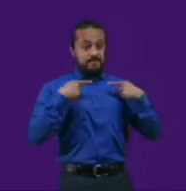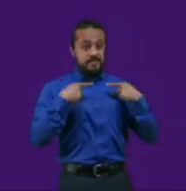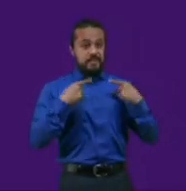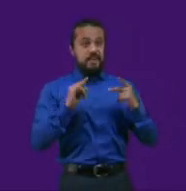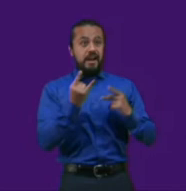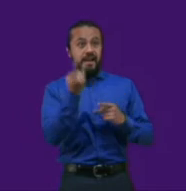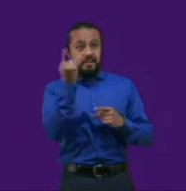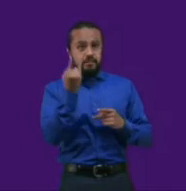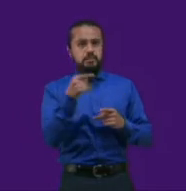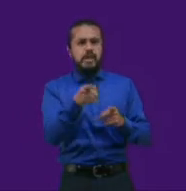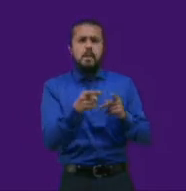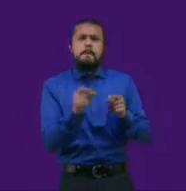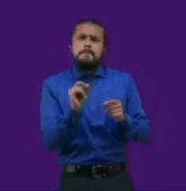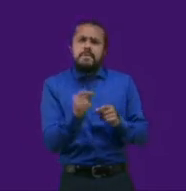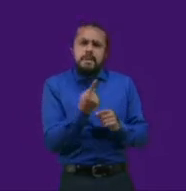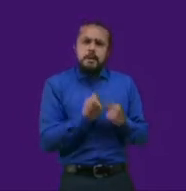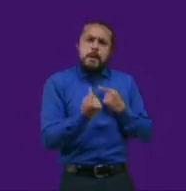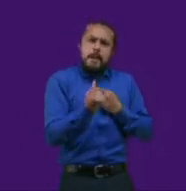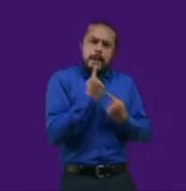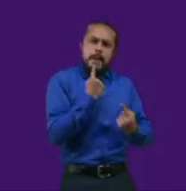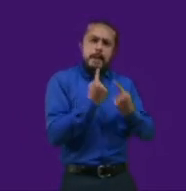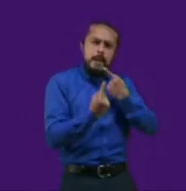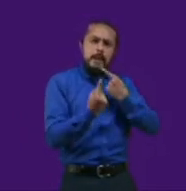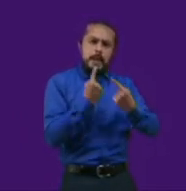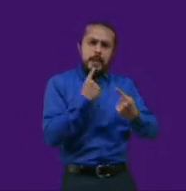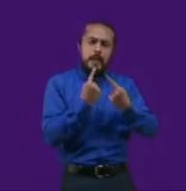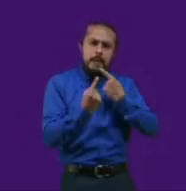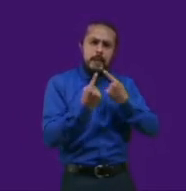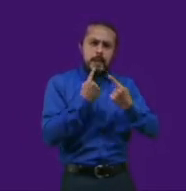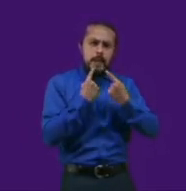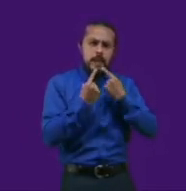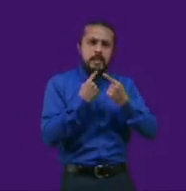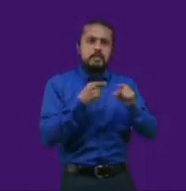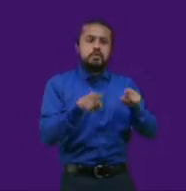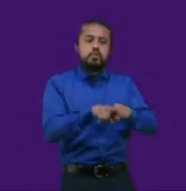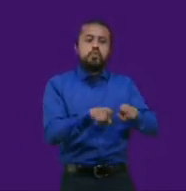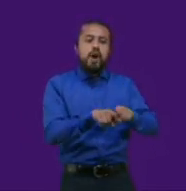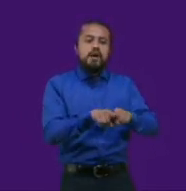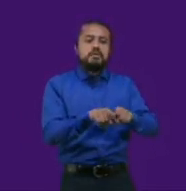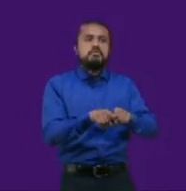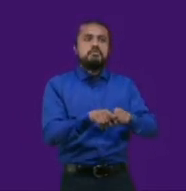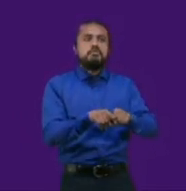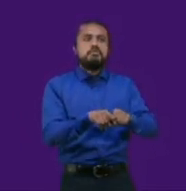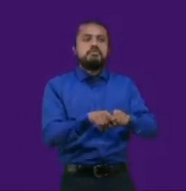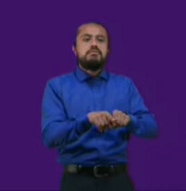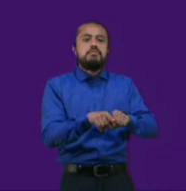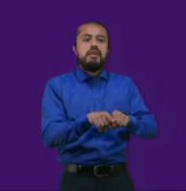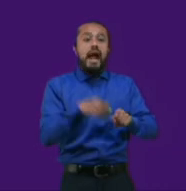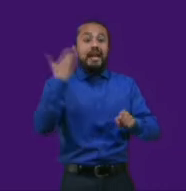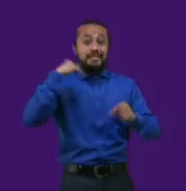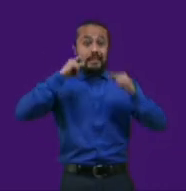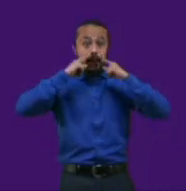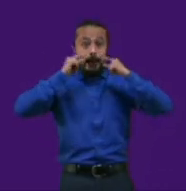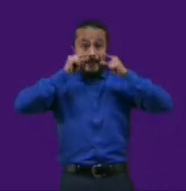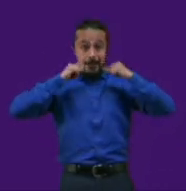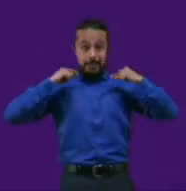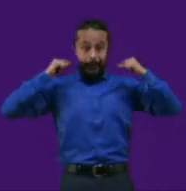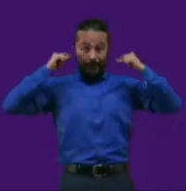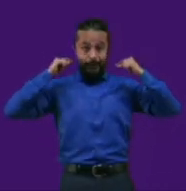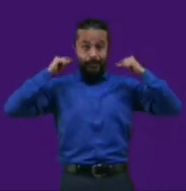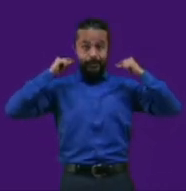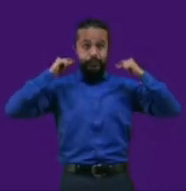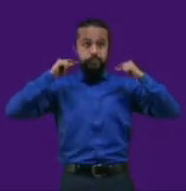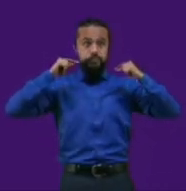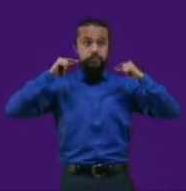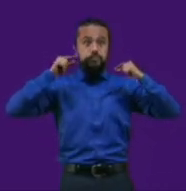conversaciones nos comenzaron a dar luces de lo que hoy es Rappi, porque Rappi salió como una tienda de